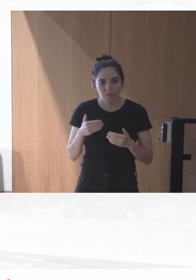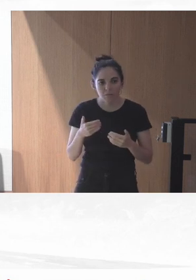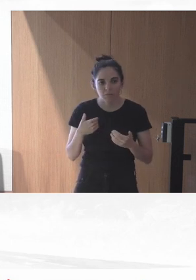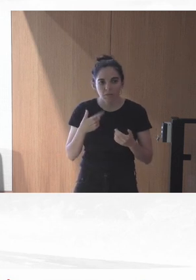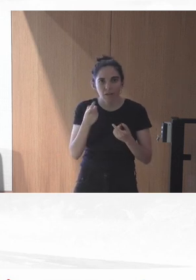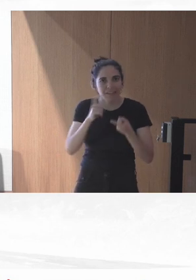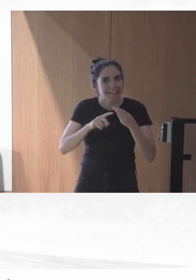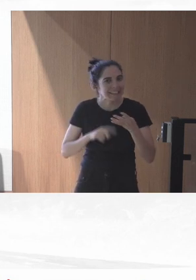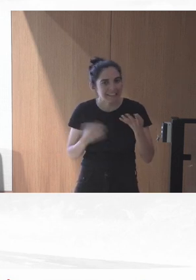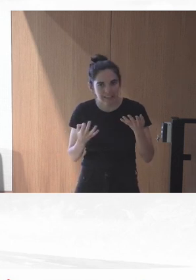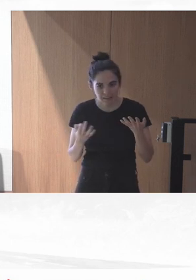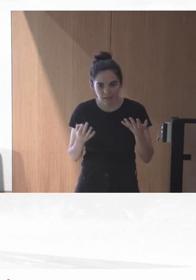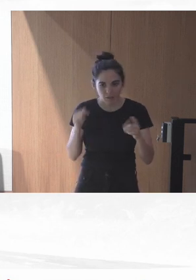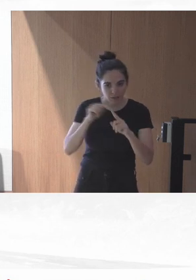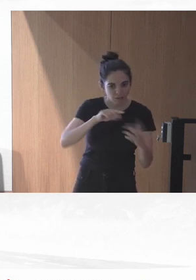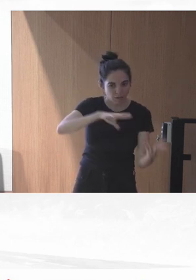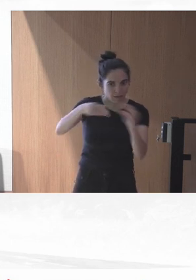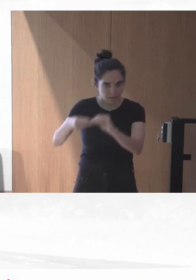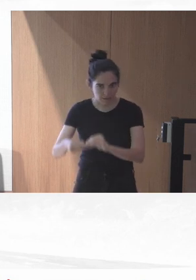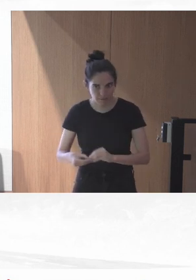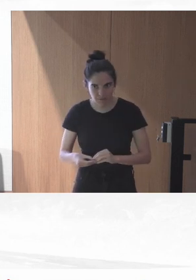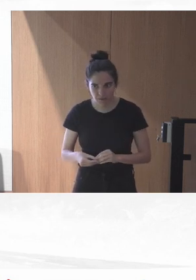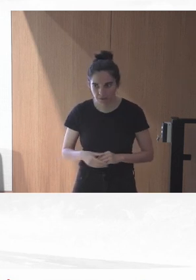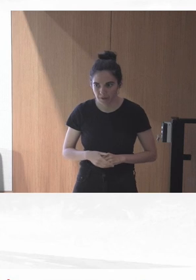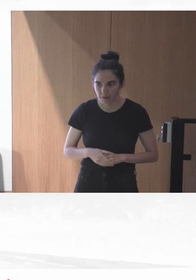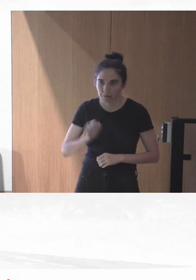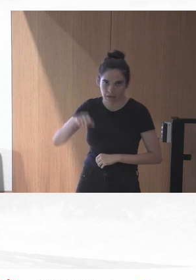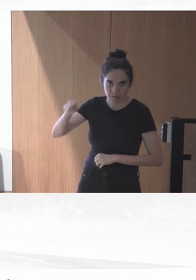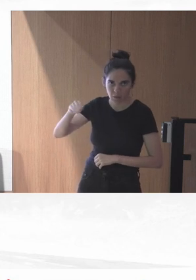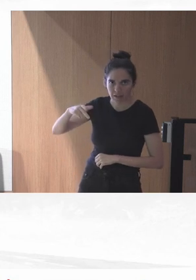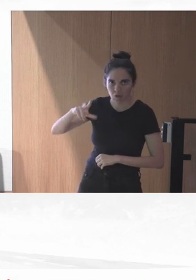facilitar y proporcionar ajustes? Sí, creo que a Nicolás primero.